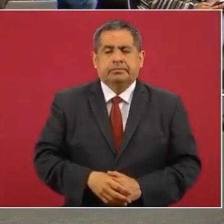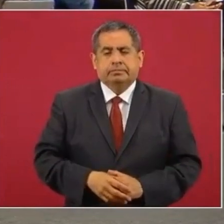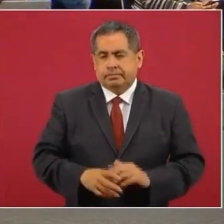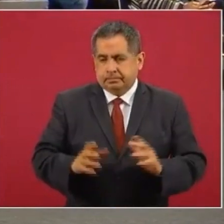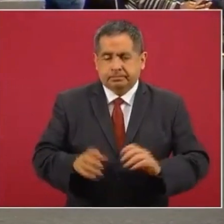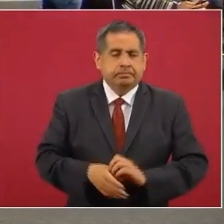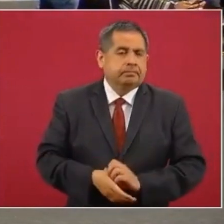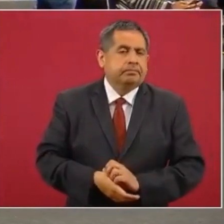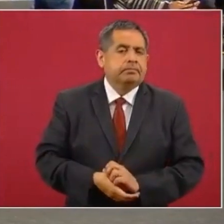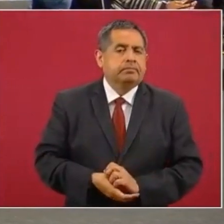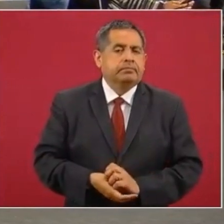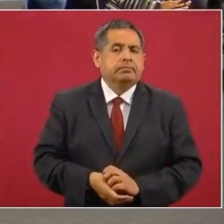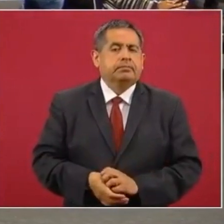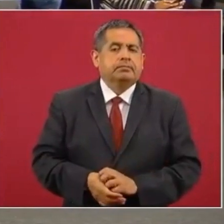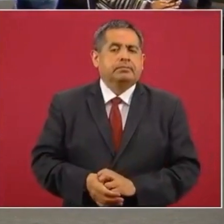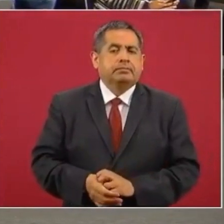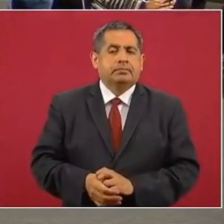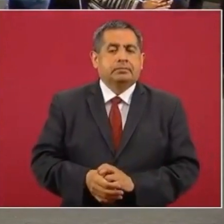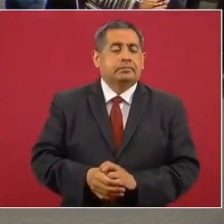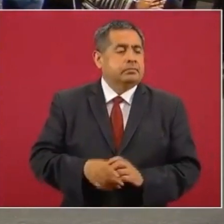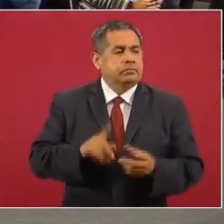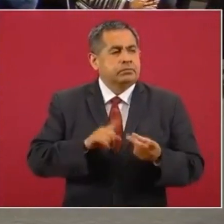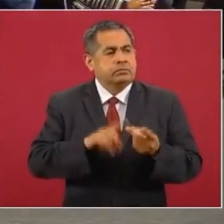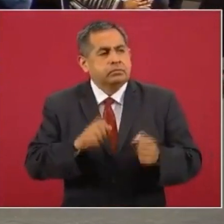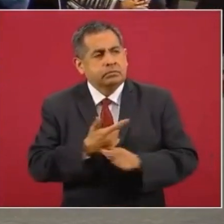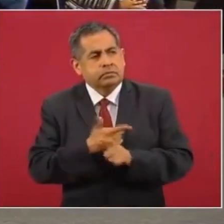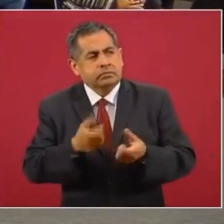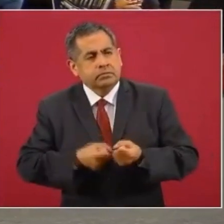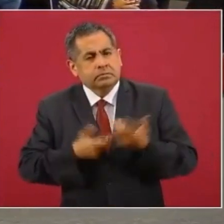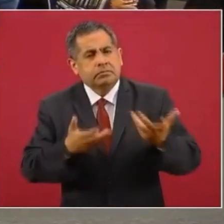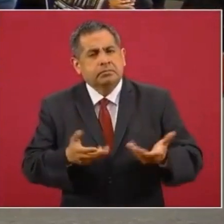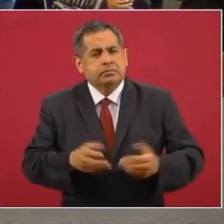Entonces, ¿y las libertades?